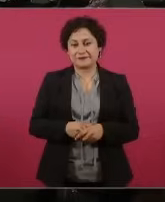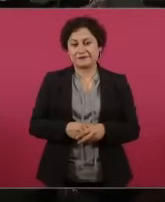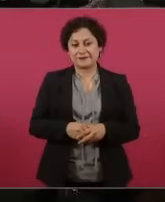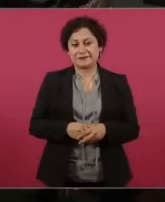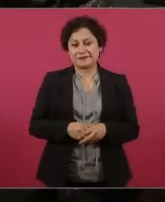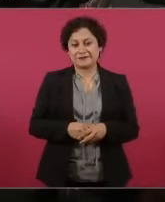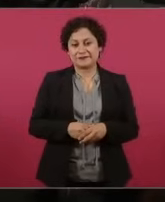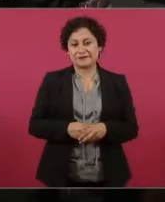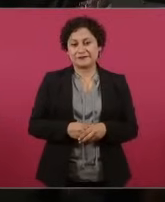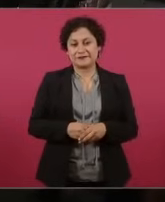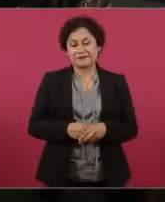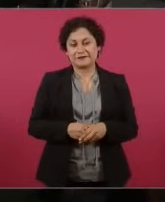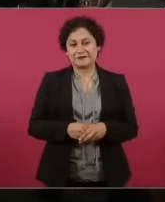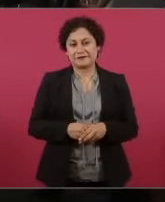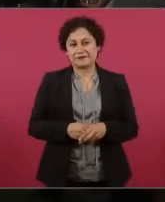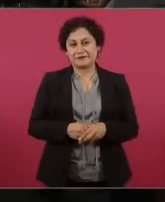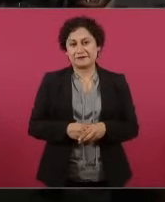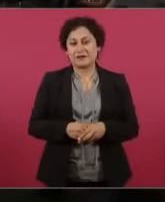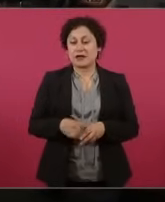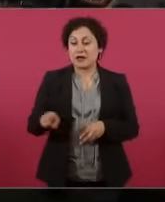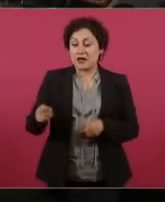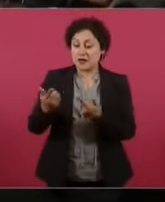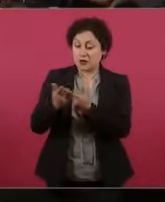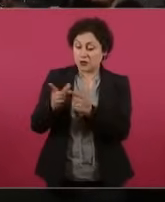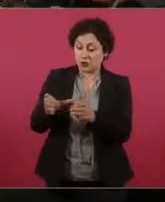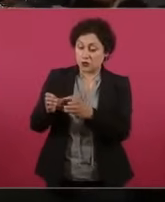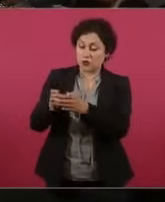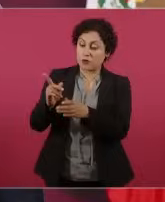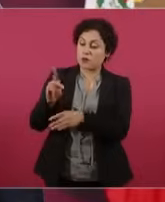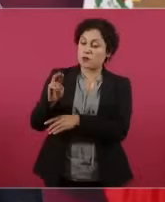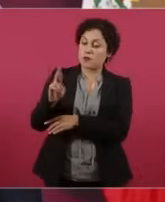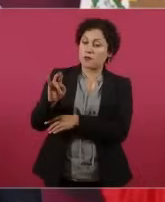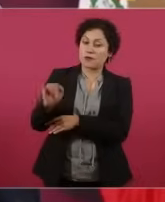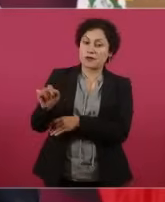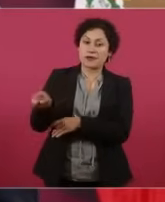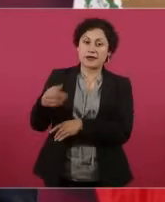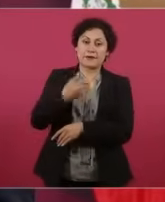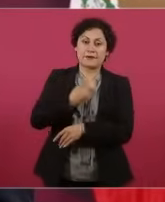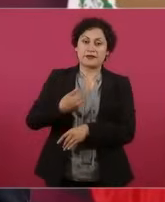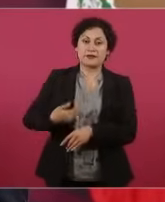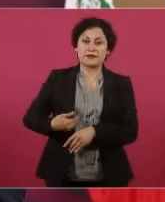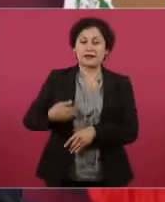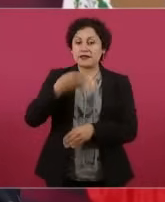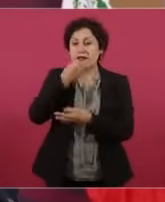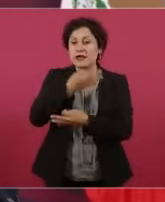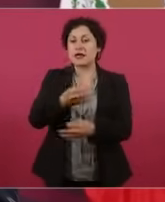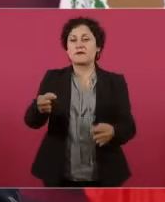Hasta el presidente, ¿no?, del PRI diciendo, ya, ¿sí?, ni modo,